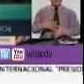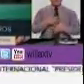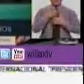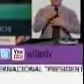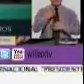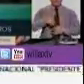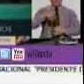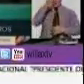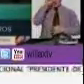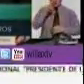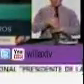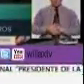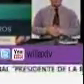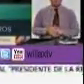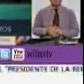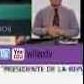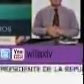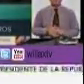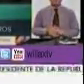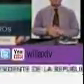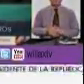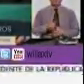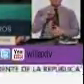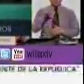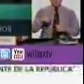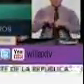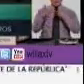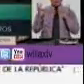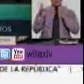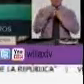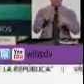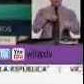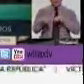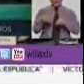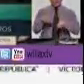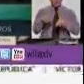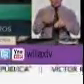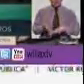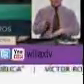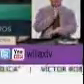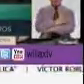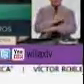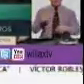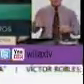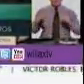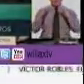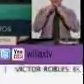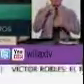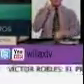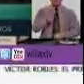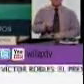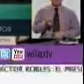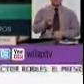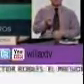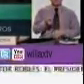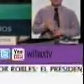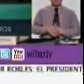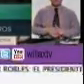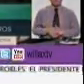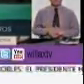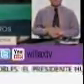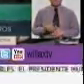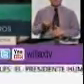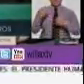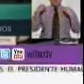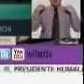intereses de la nación. Fue una reunión realizada en el Palacio Nacional de Justicia, en